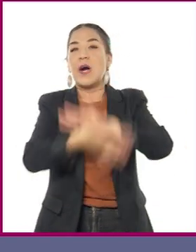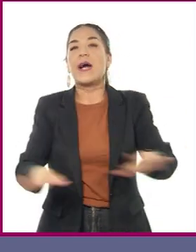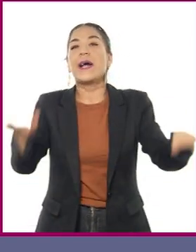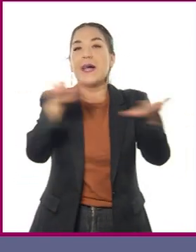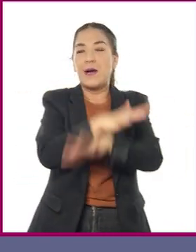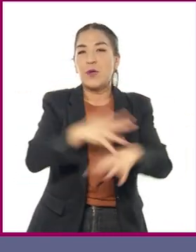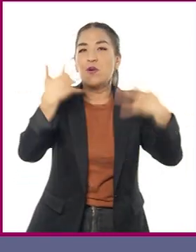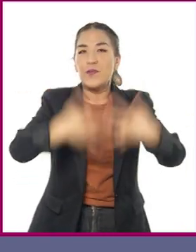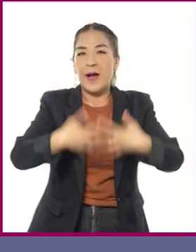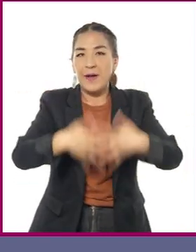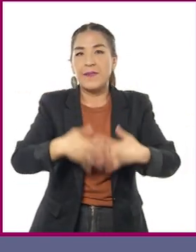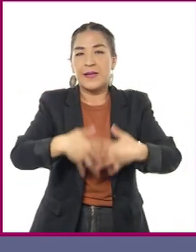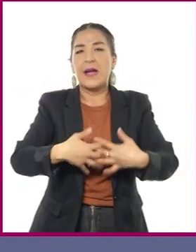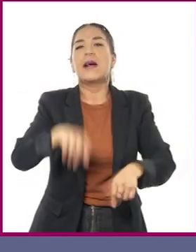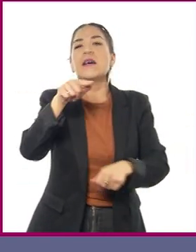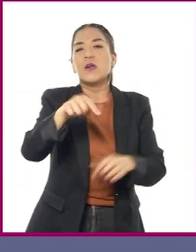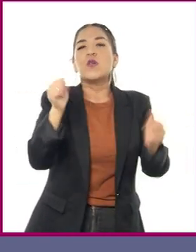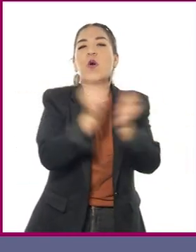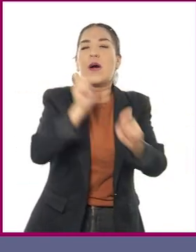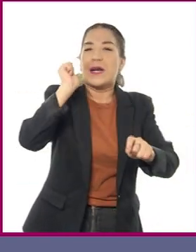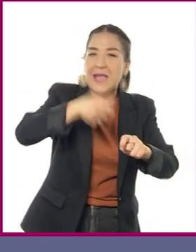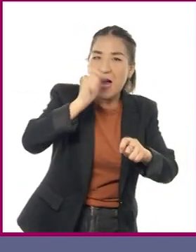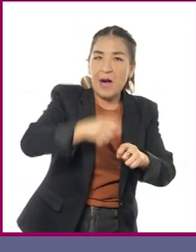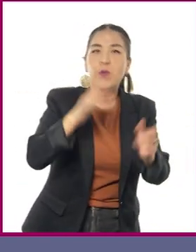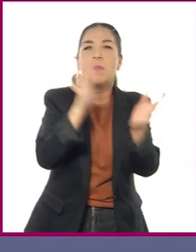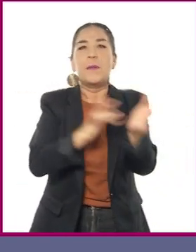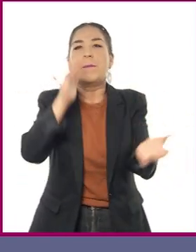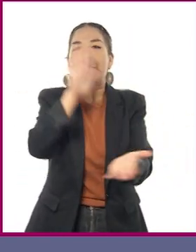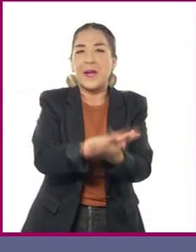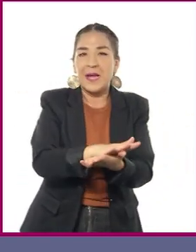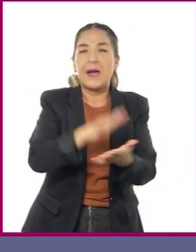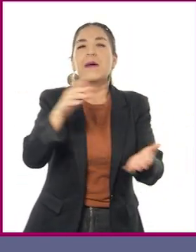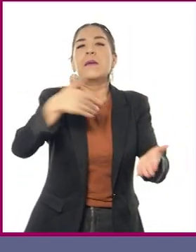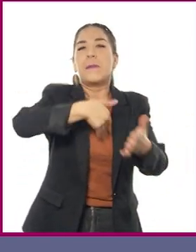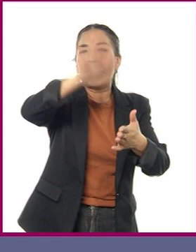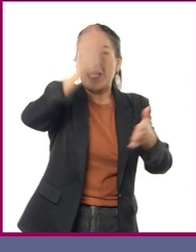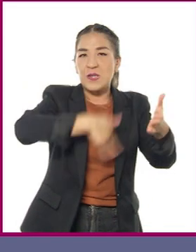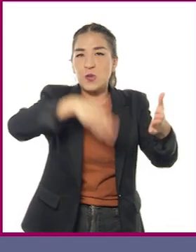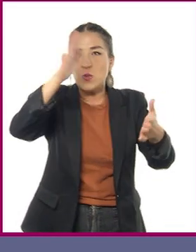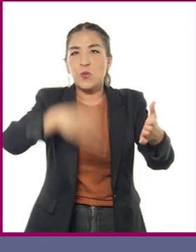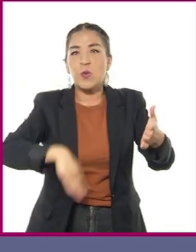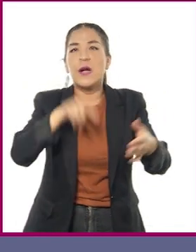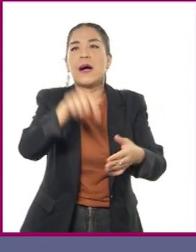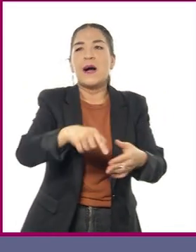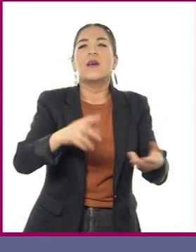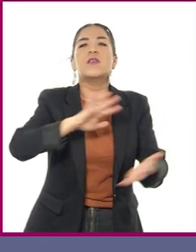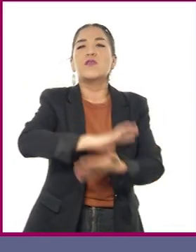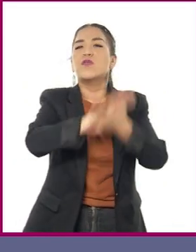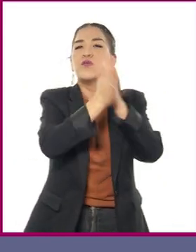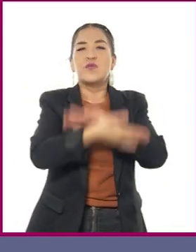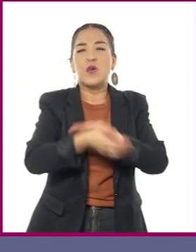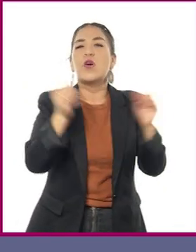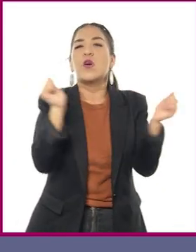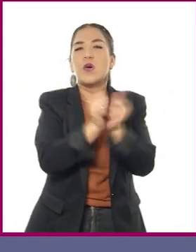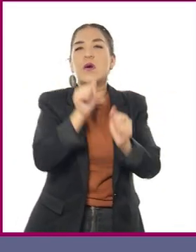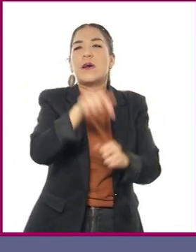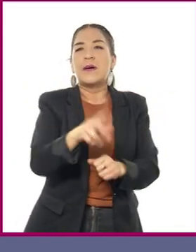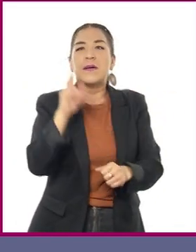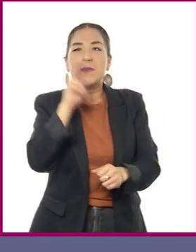el que la madera, con ayuda de clavos, pegamento, pintura y barniz, se transforma hasta obtener la